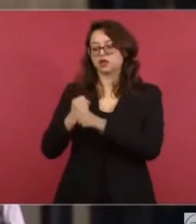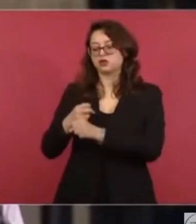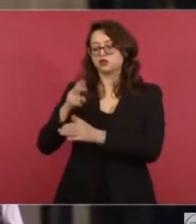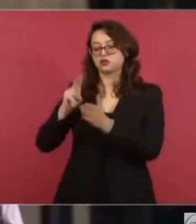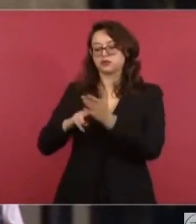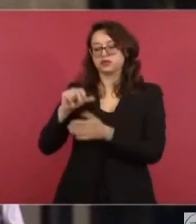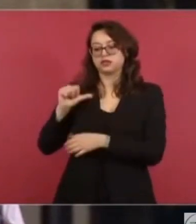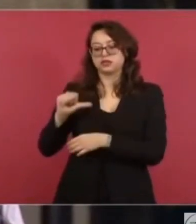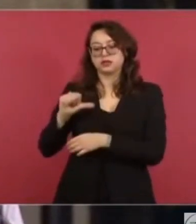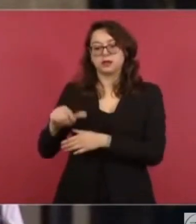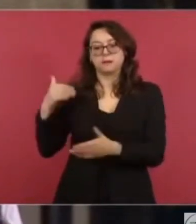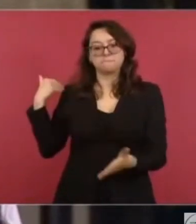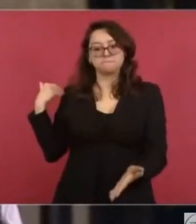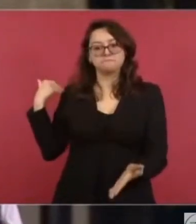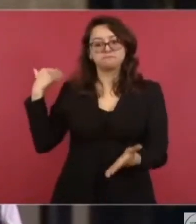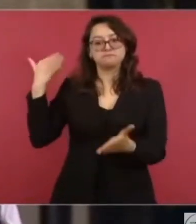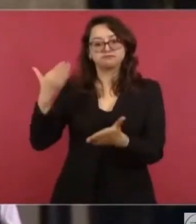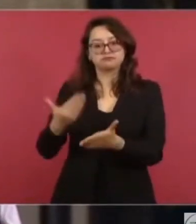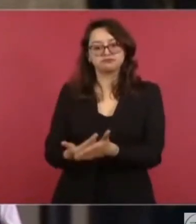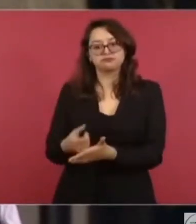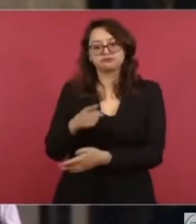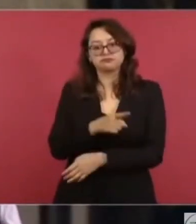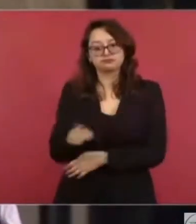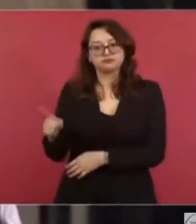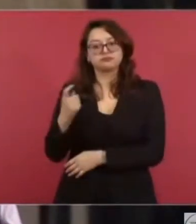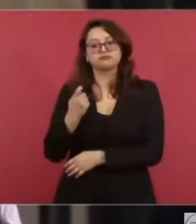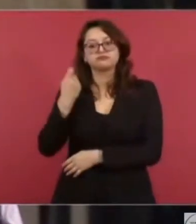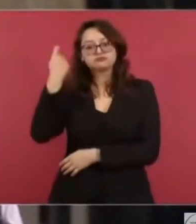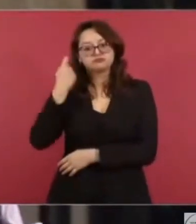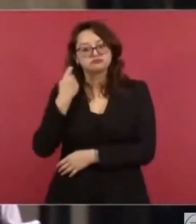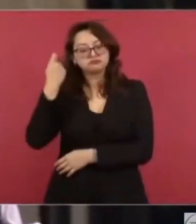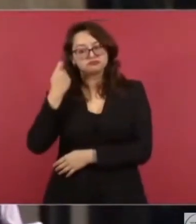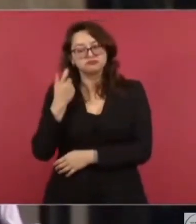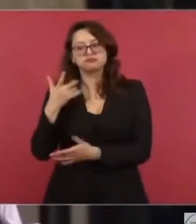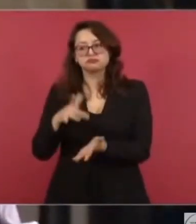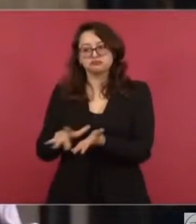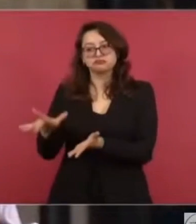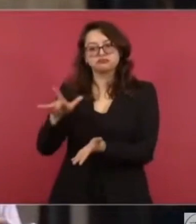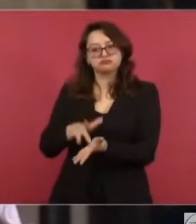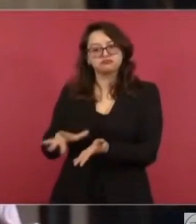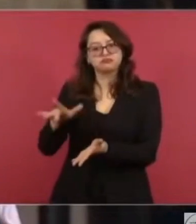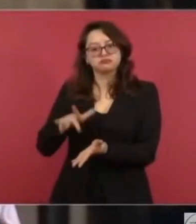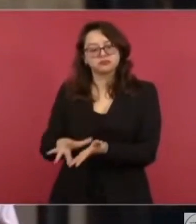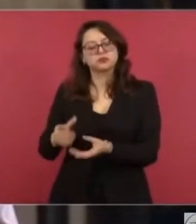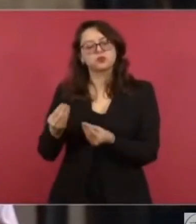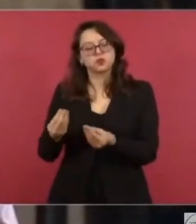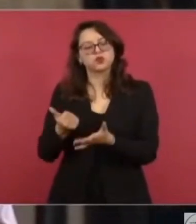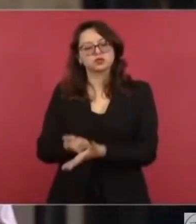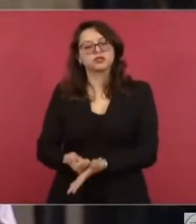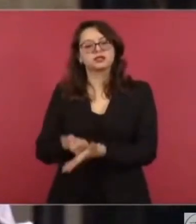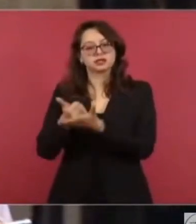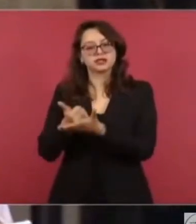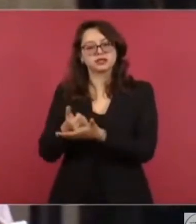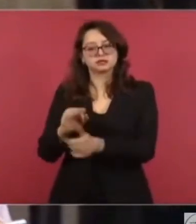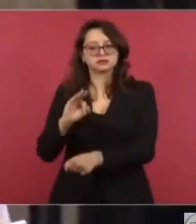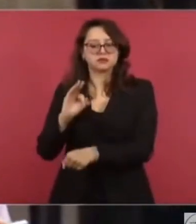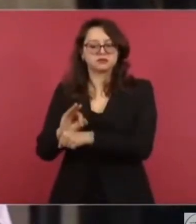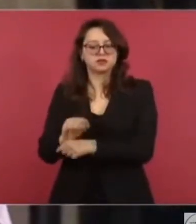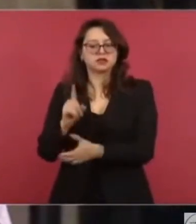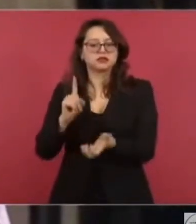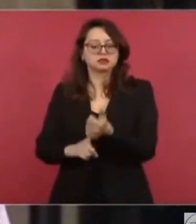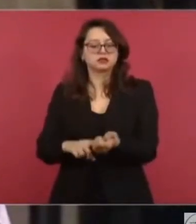la fecha le expresan su agradecimiento por el apoyo que les ha brindado ante la dependencia de la Secretaría del Trabajo y Previsión